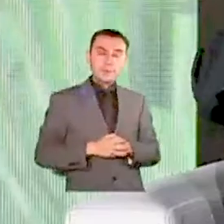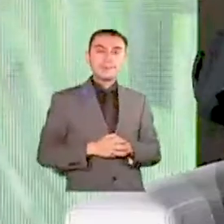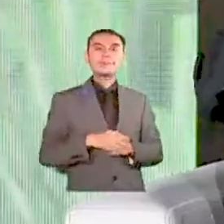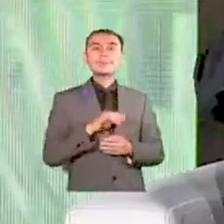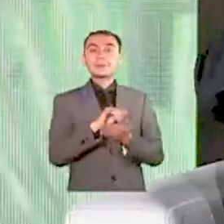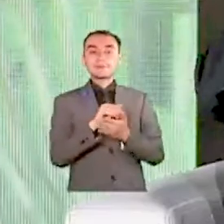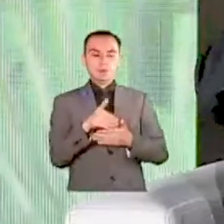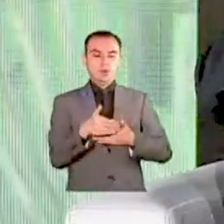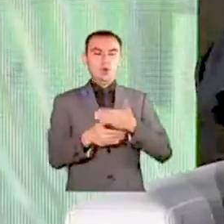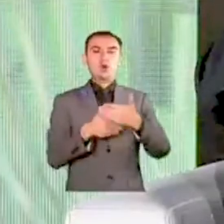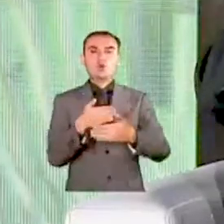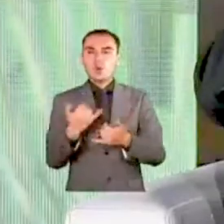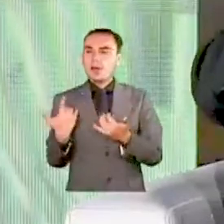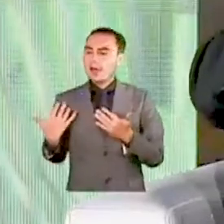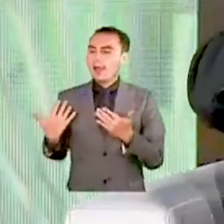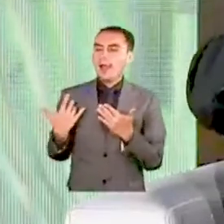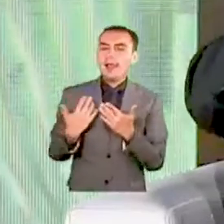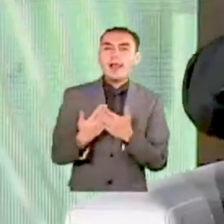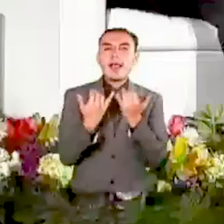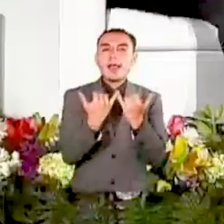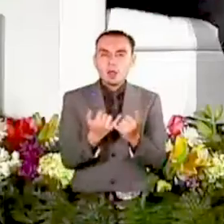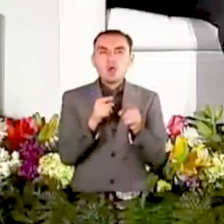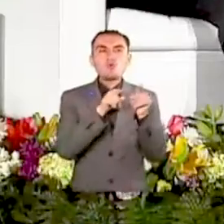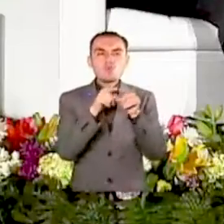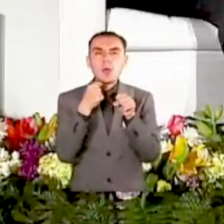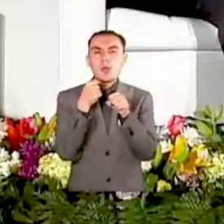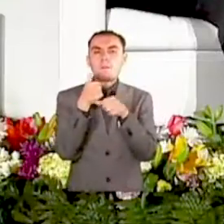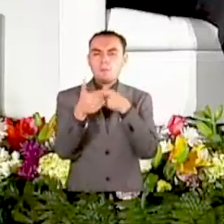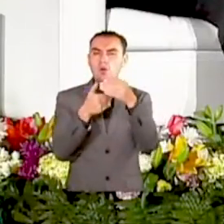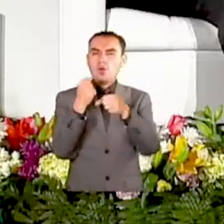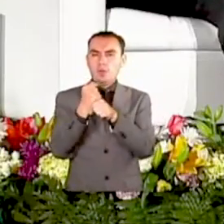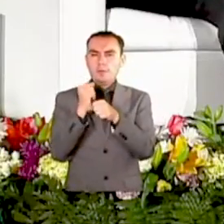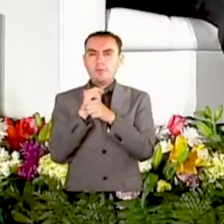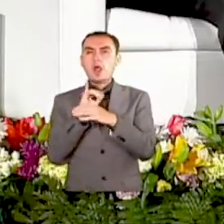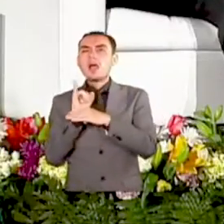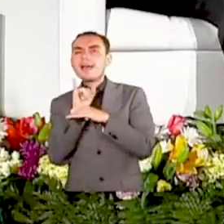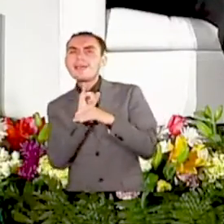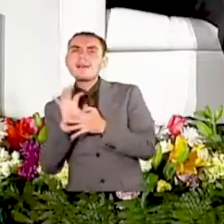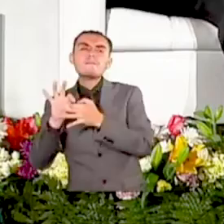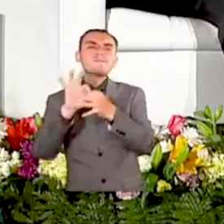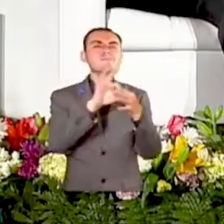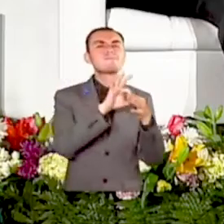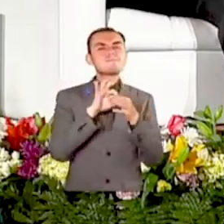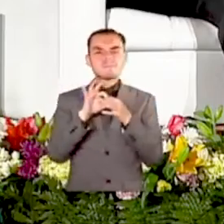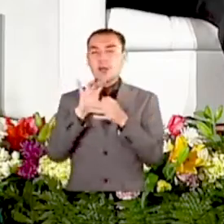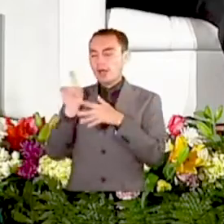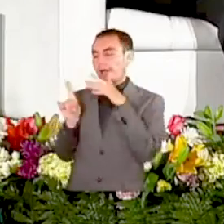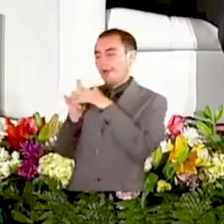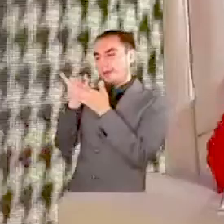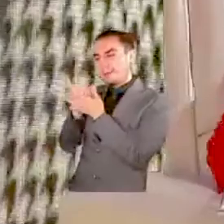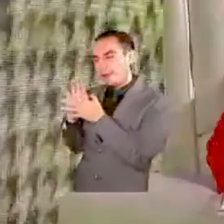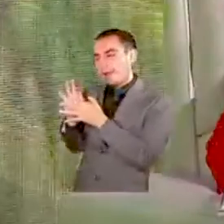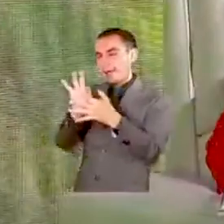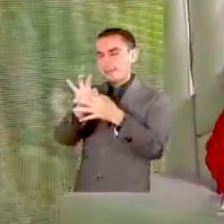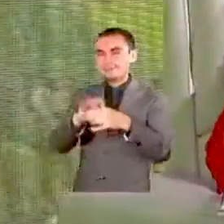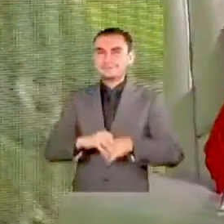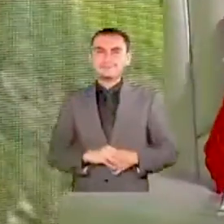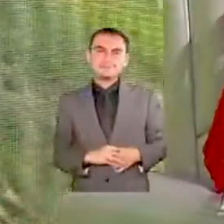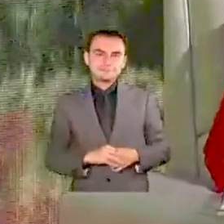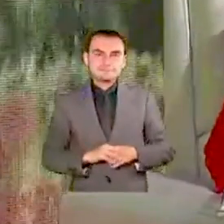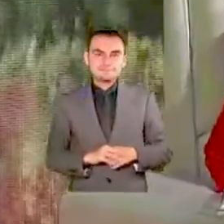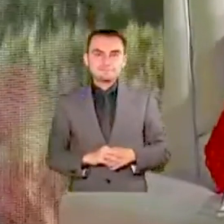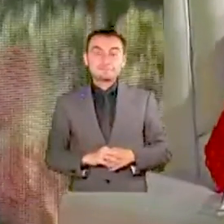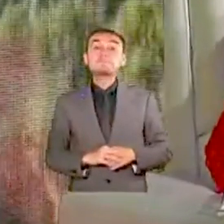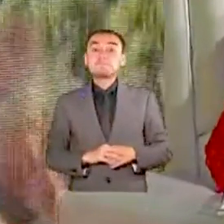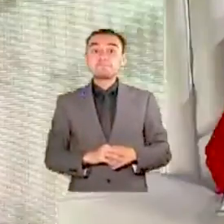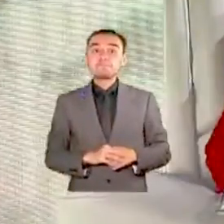por supuesto, actualmente con todo ese proceso de articulación derivado de esa mesa de deforestación. Con esa articulación